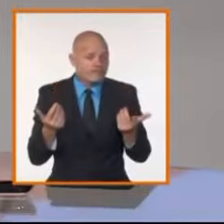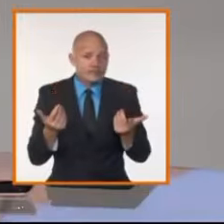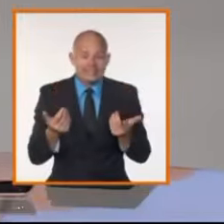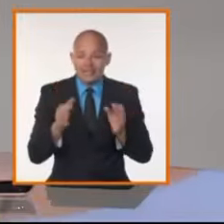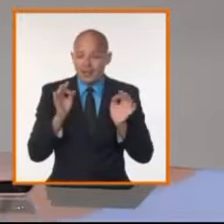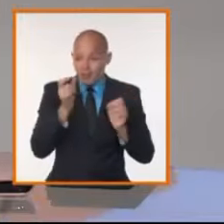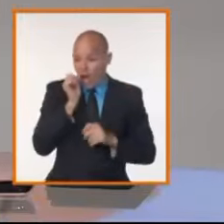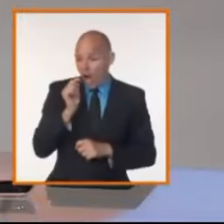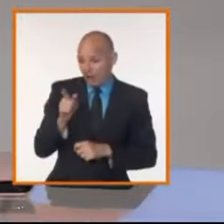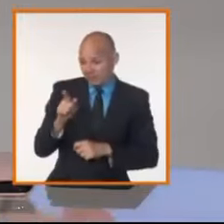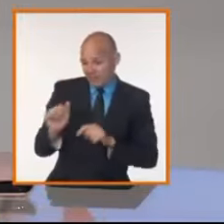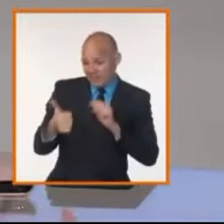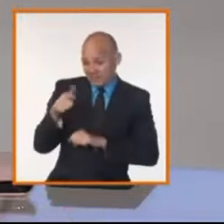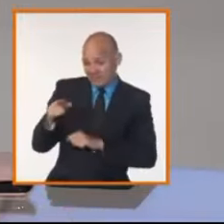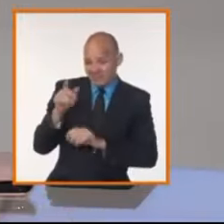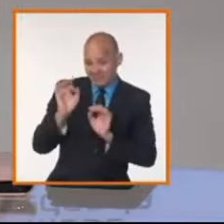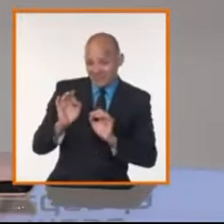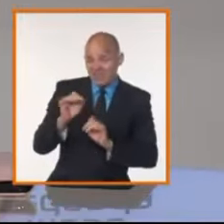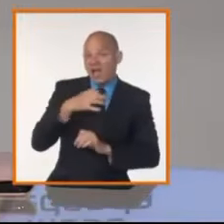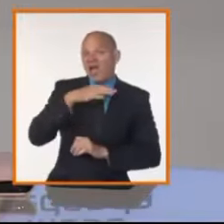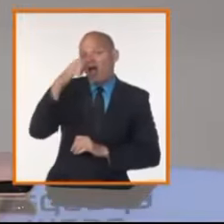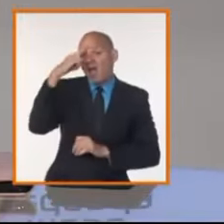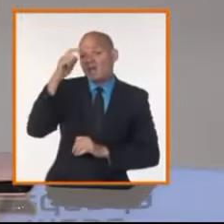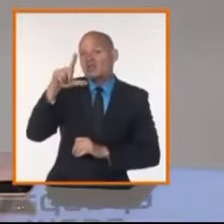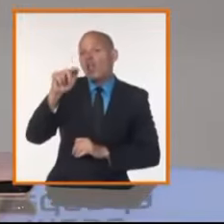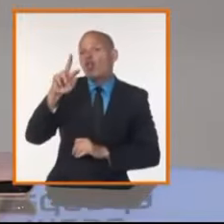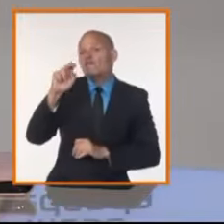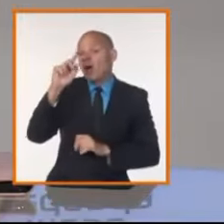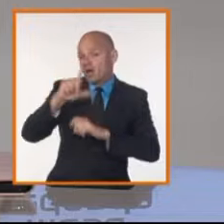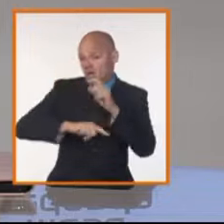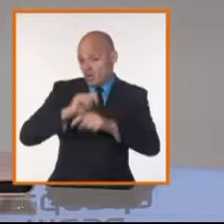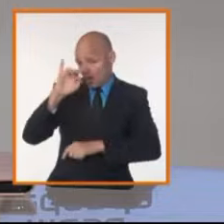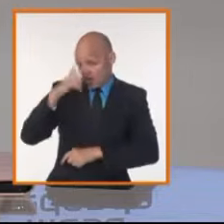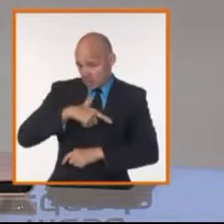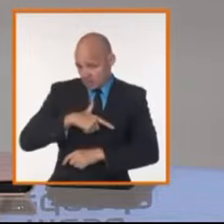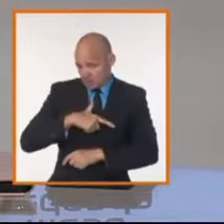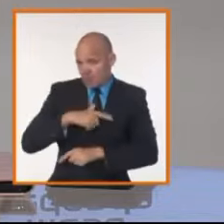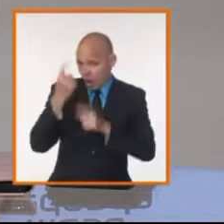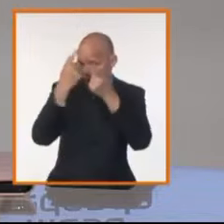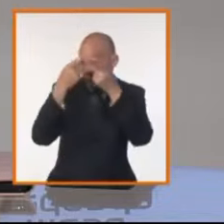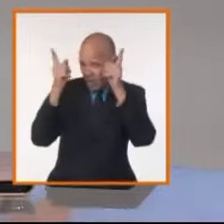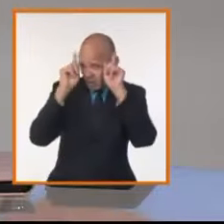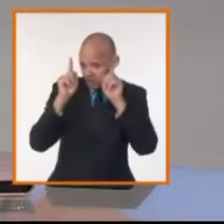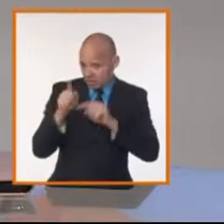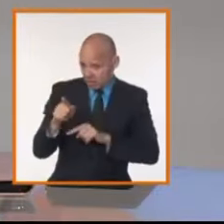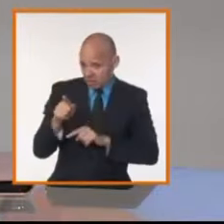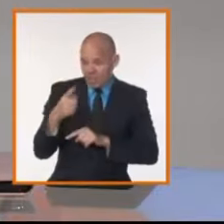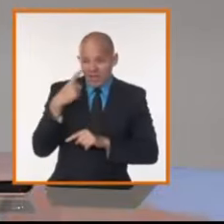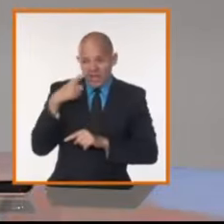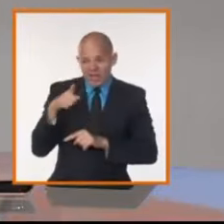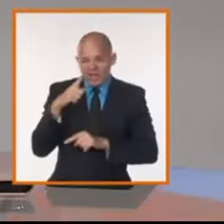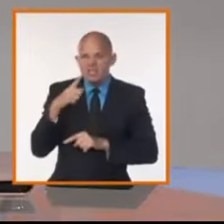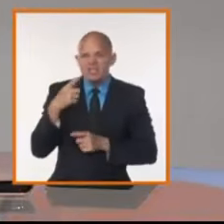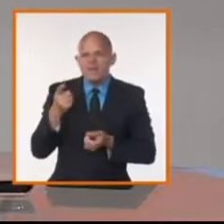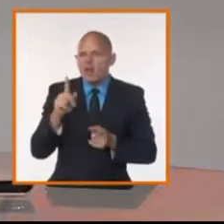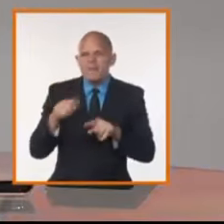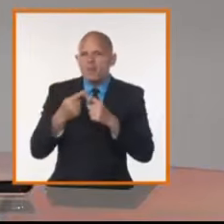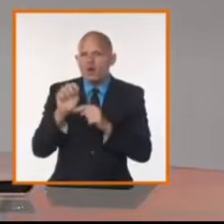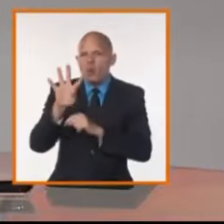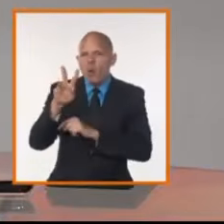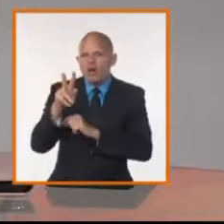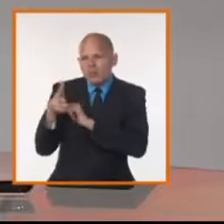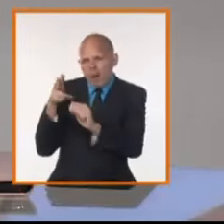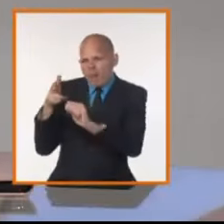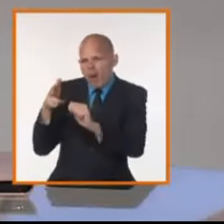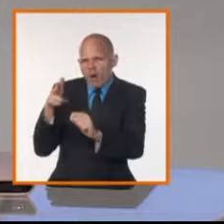este atentado un atentado además con eh mirada política estamos hablando